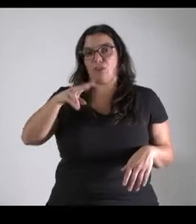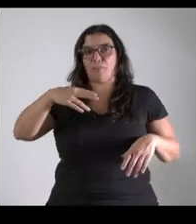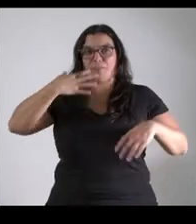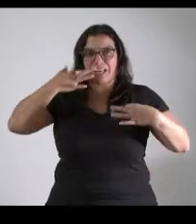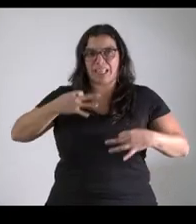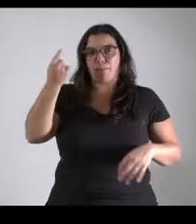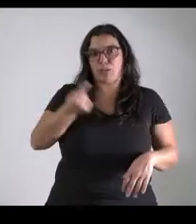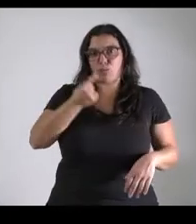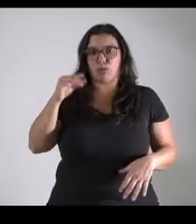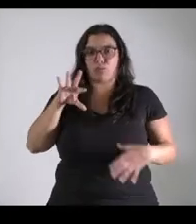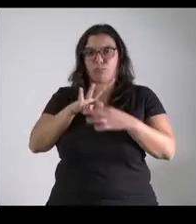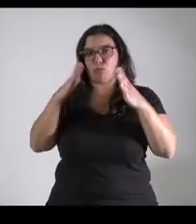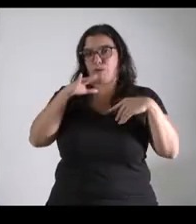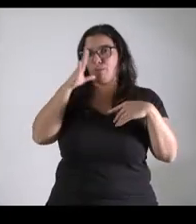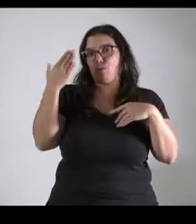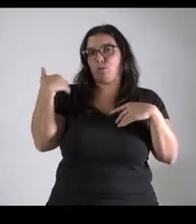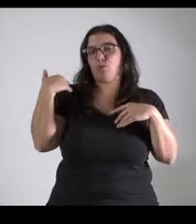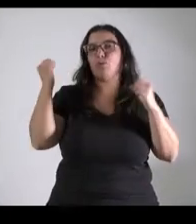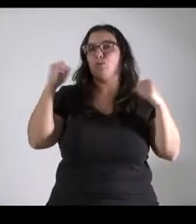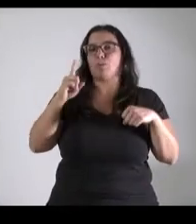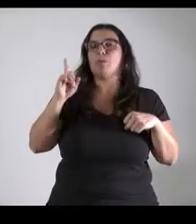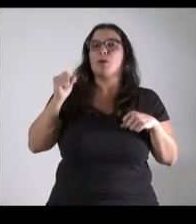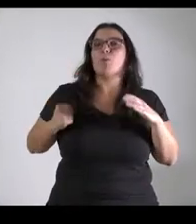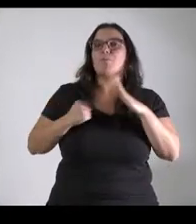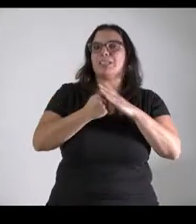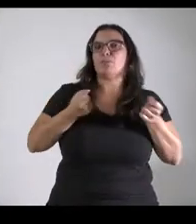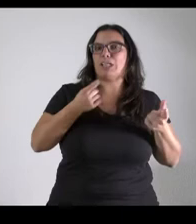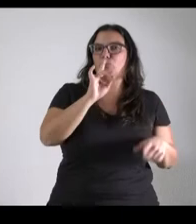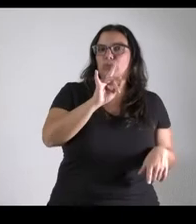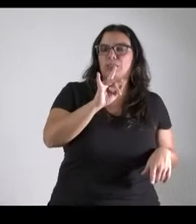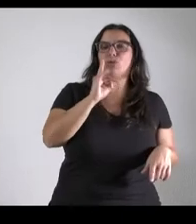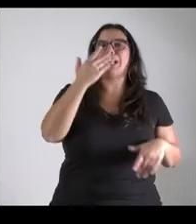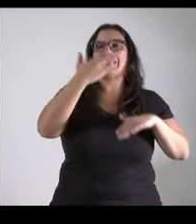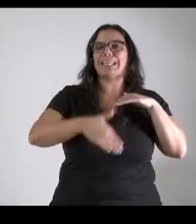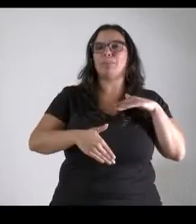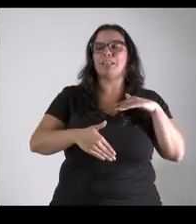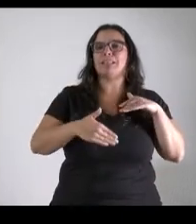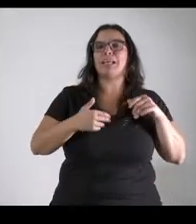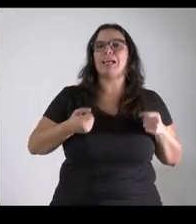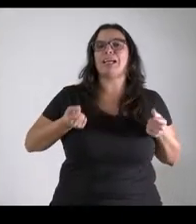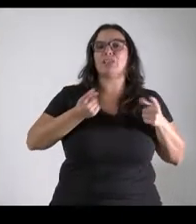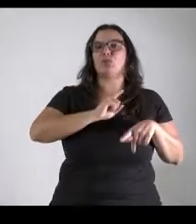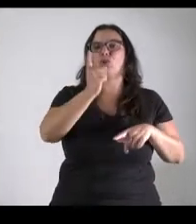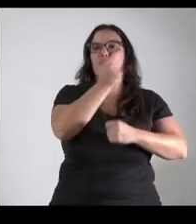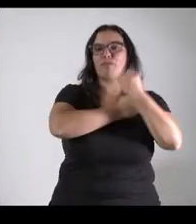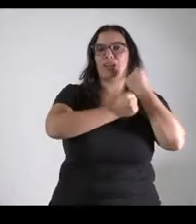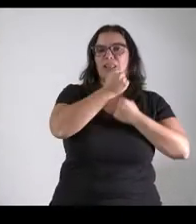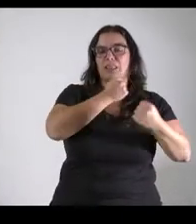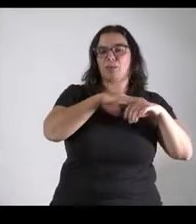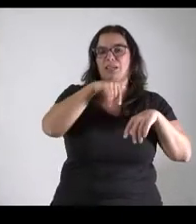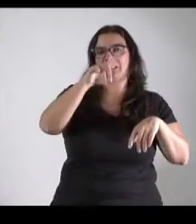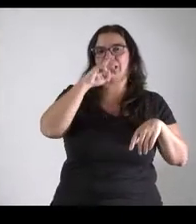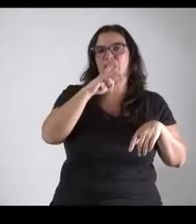presupuesto aprobado sí que se aprobó el techo de gasto no sé si el límite de gasto no financiero que con el que se va a cerrar este